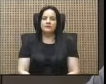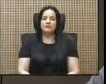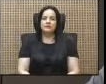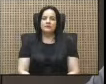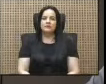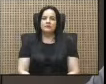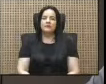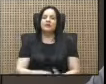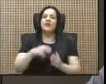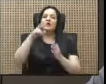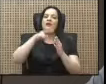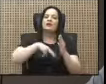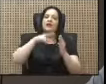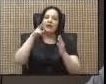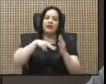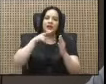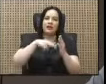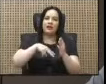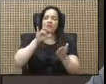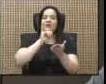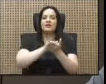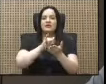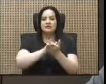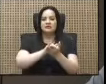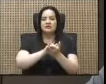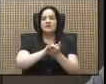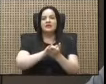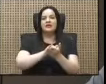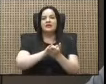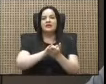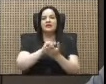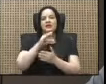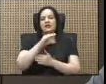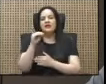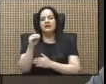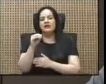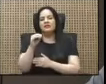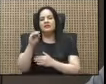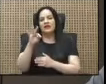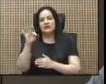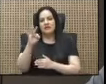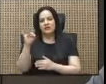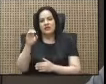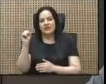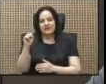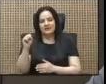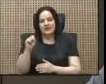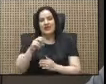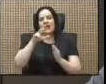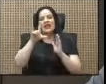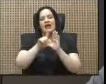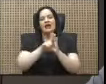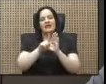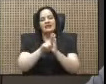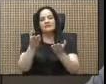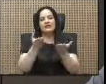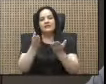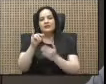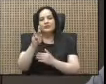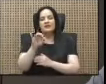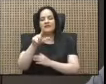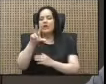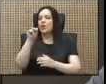Leó ese transitorio décimo. La ley del servicio civil no entrará en vigencia